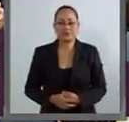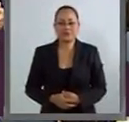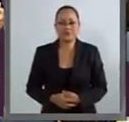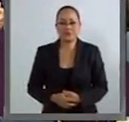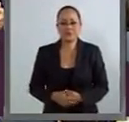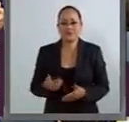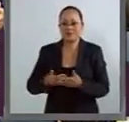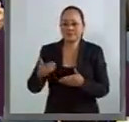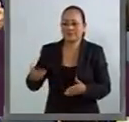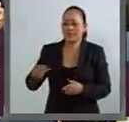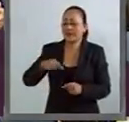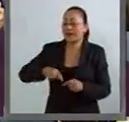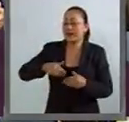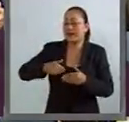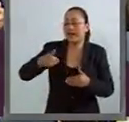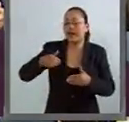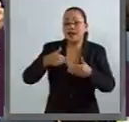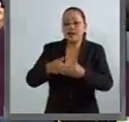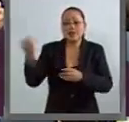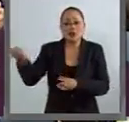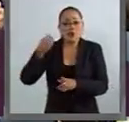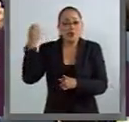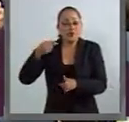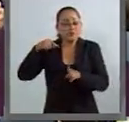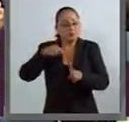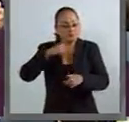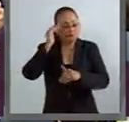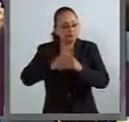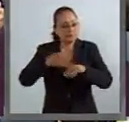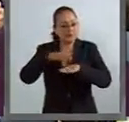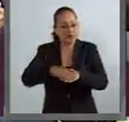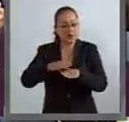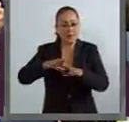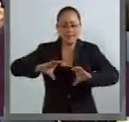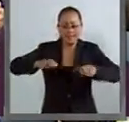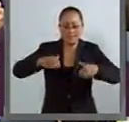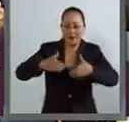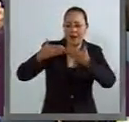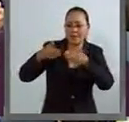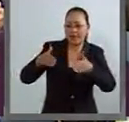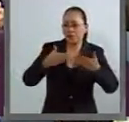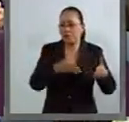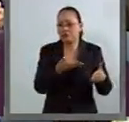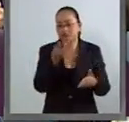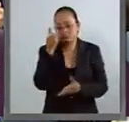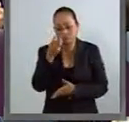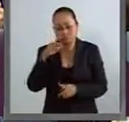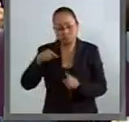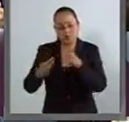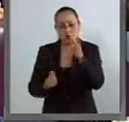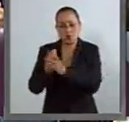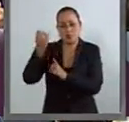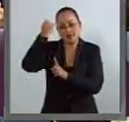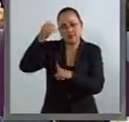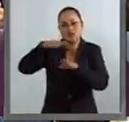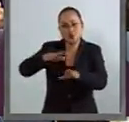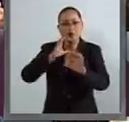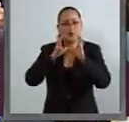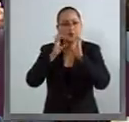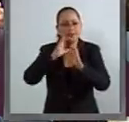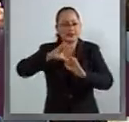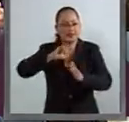Bueno, pues con esto concluye el desarrollo del conversatorio Parlamentos Abiertos, nuevas tendencias en la